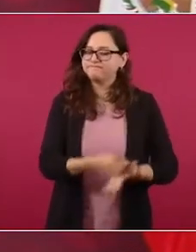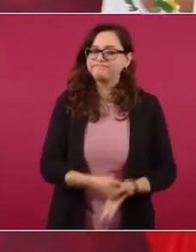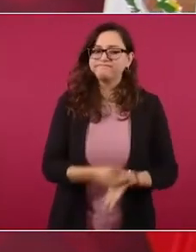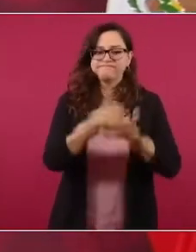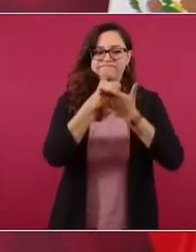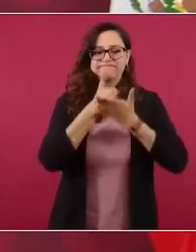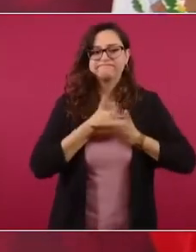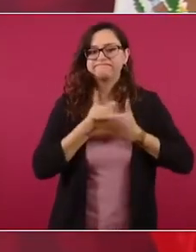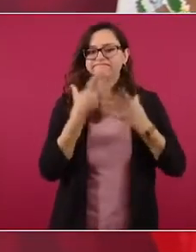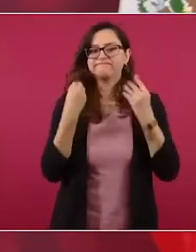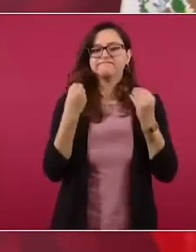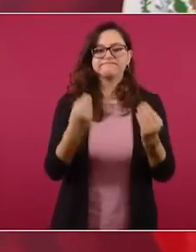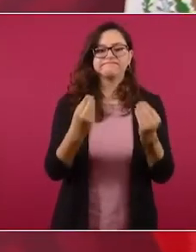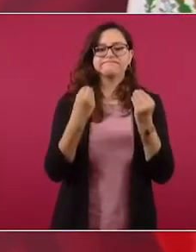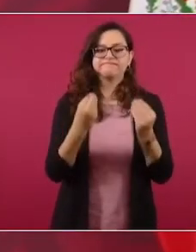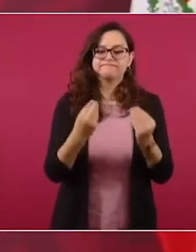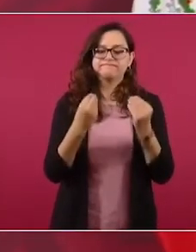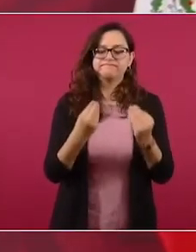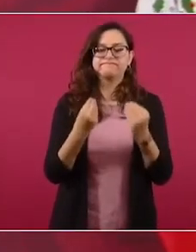Es